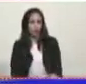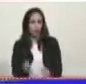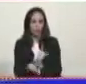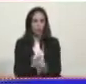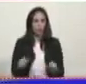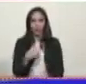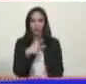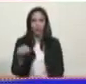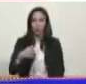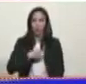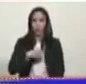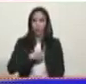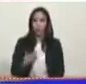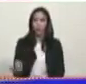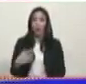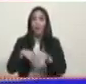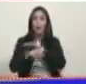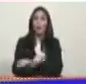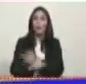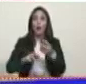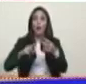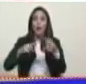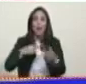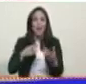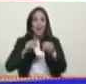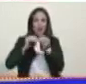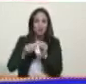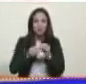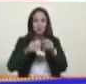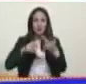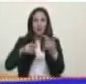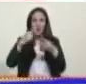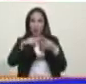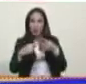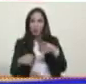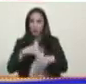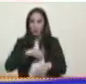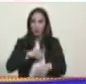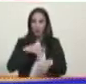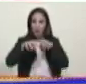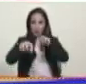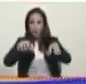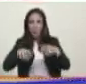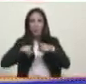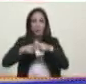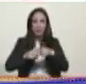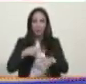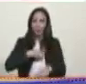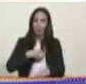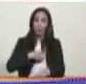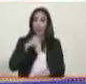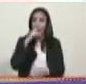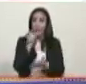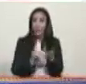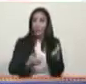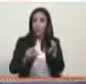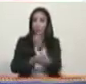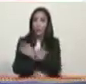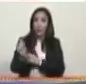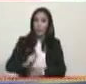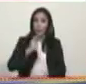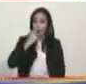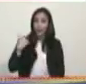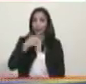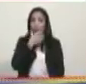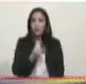la adquisición de los repuestos para poderlo sostener. Todos los informes que ellos tenían manifestaban que para el mes de diciembre de este año pasado nosotros